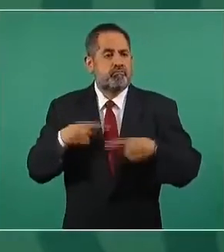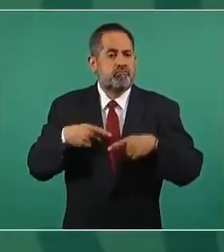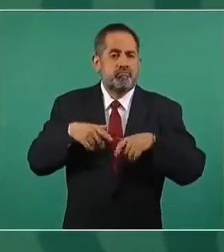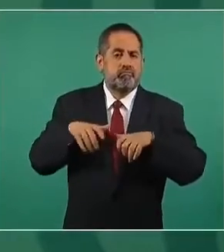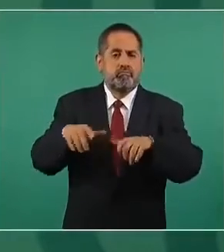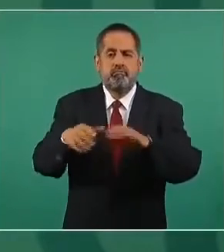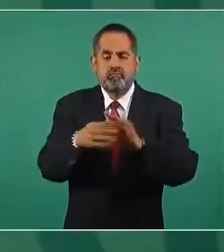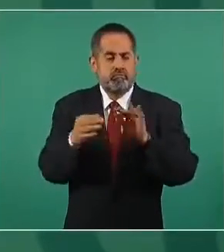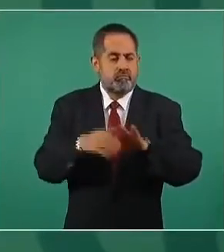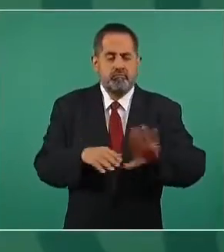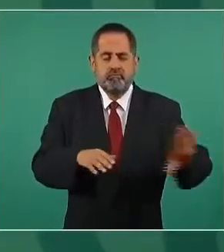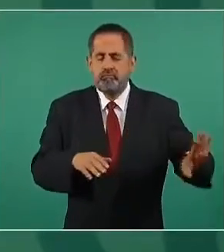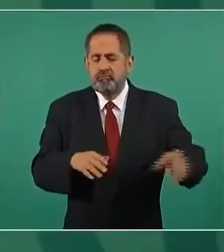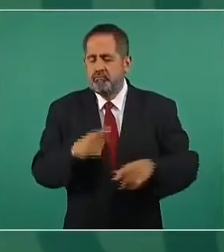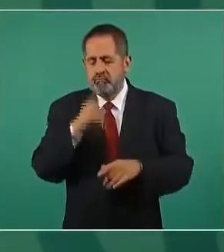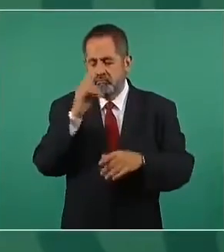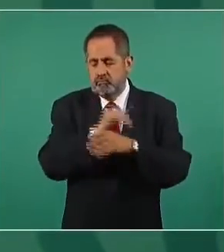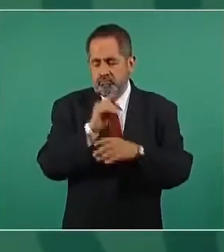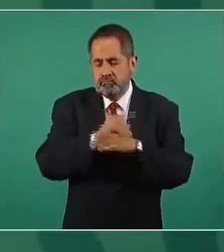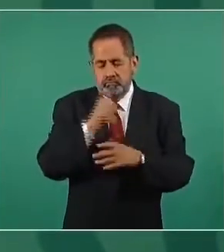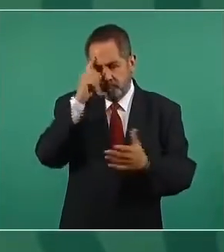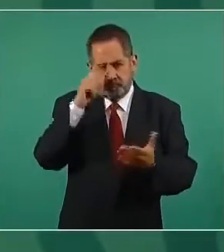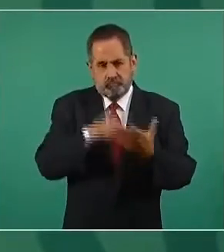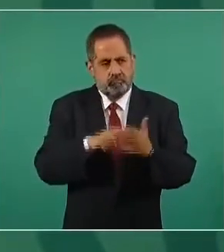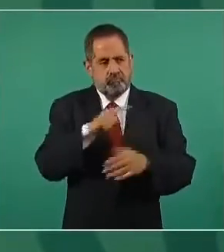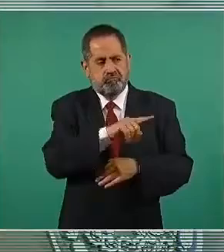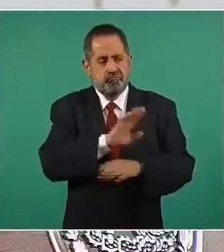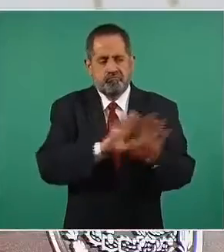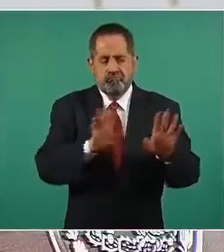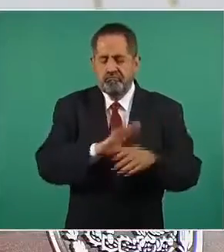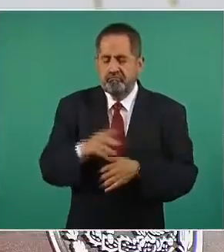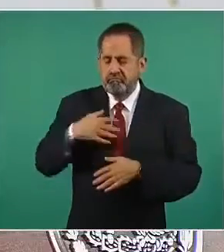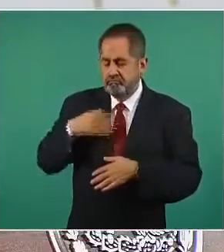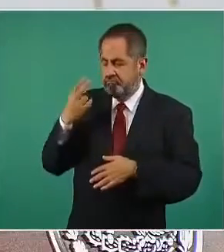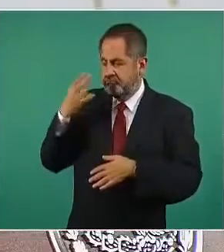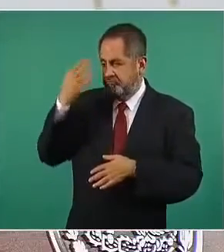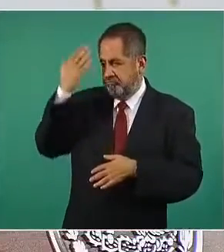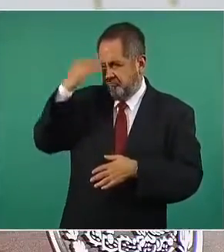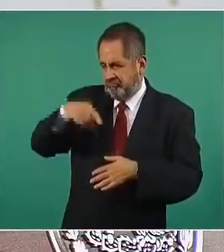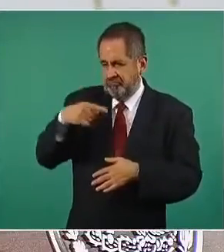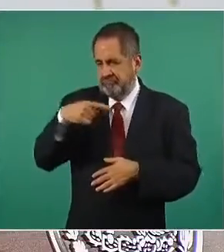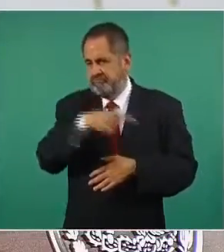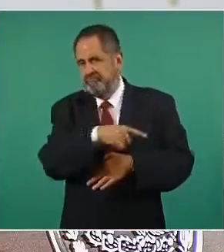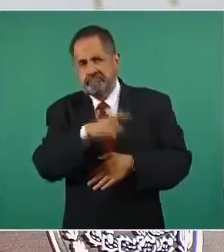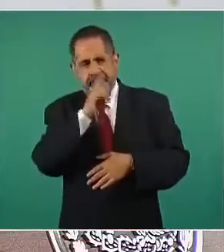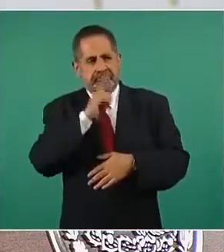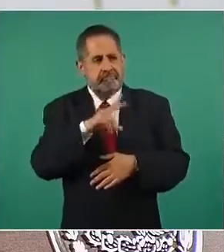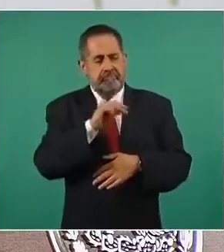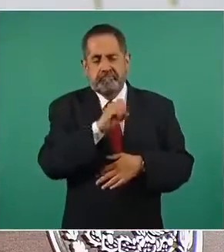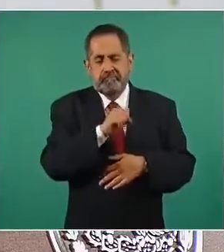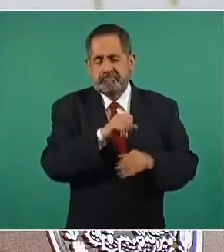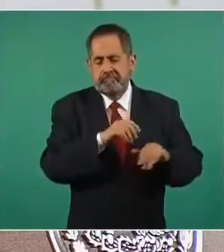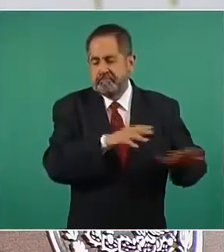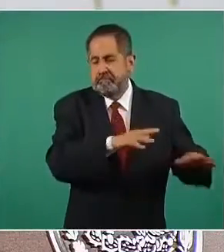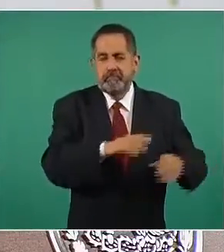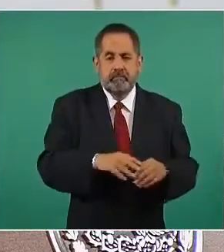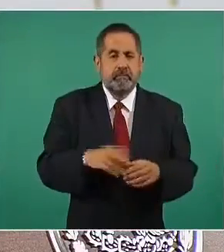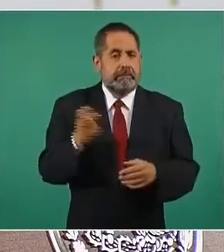y la gente está cada vez más consciente, más despierta, y eso hay que seguirlo